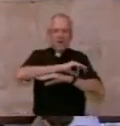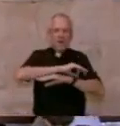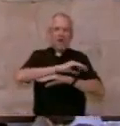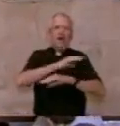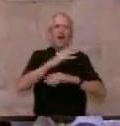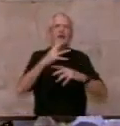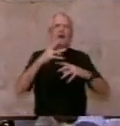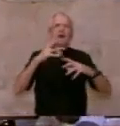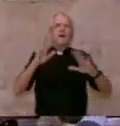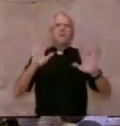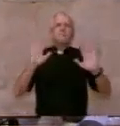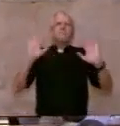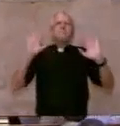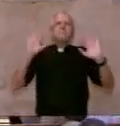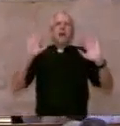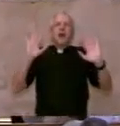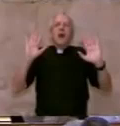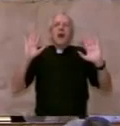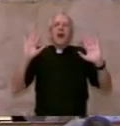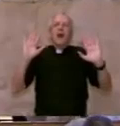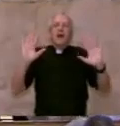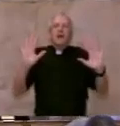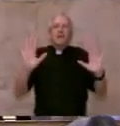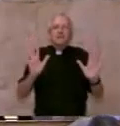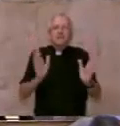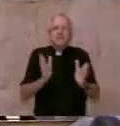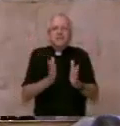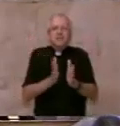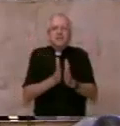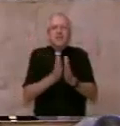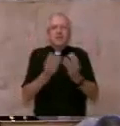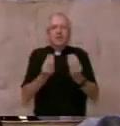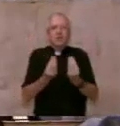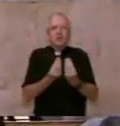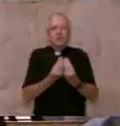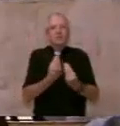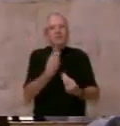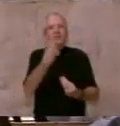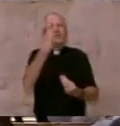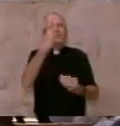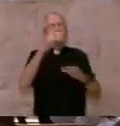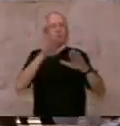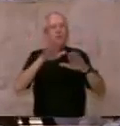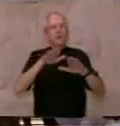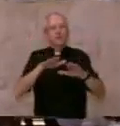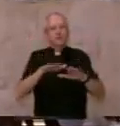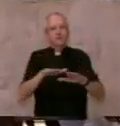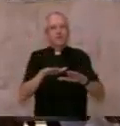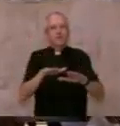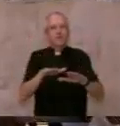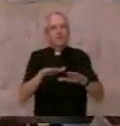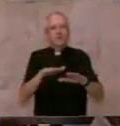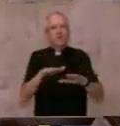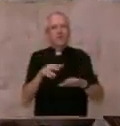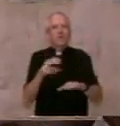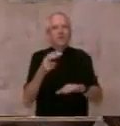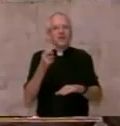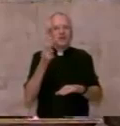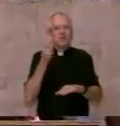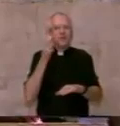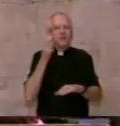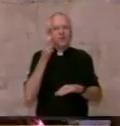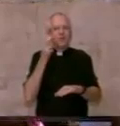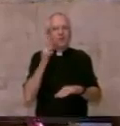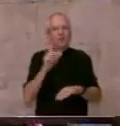por un cuerpo central y dos cuerpos laterales que hacen de puertas. En las diferentes casillas se narra la vida de